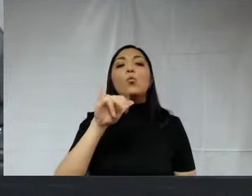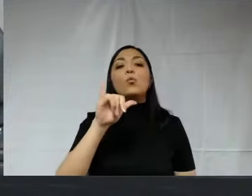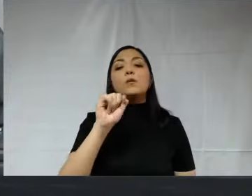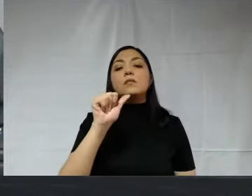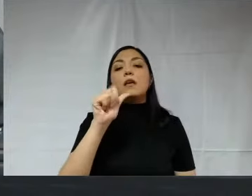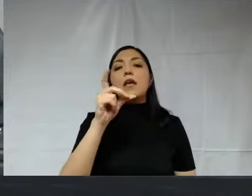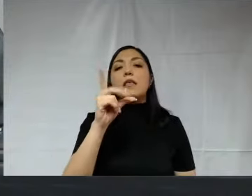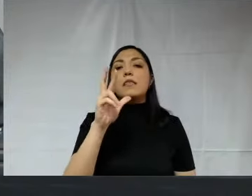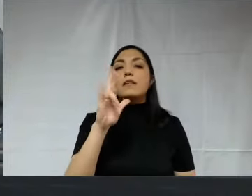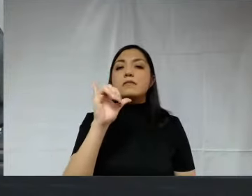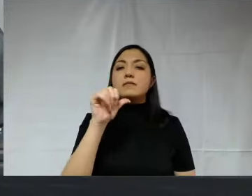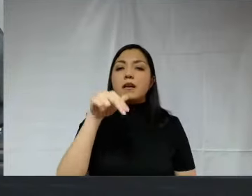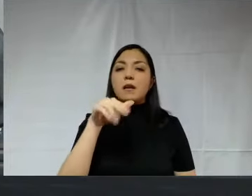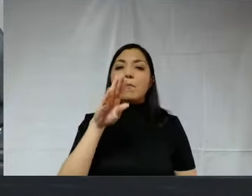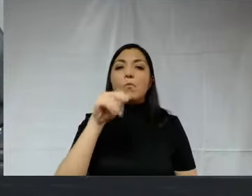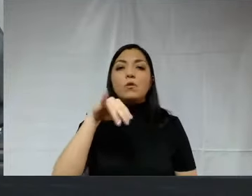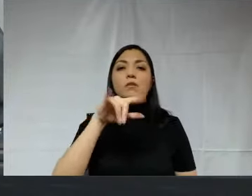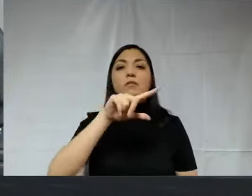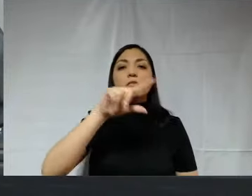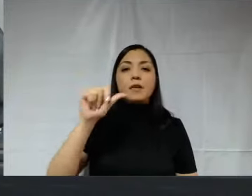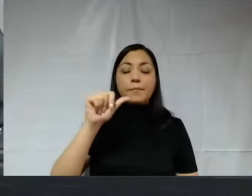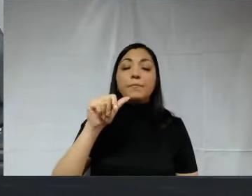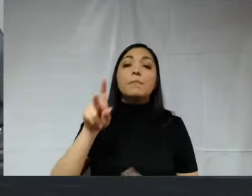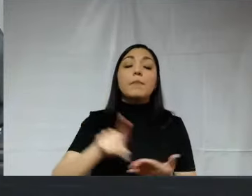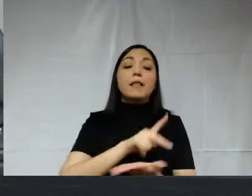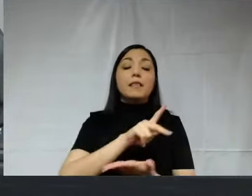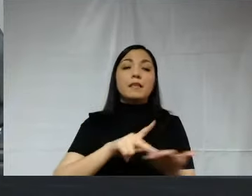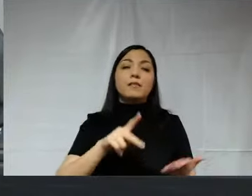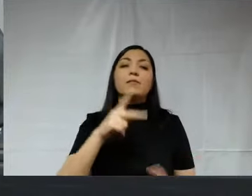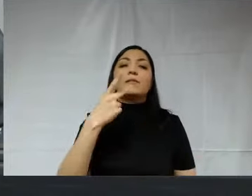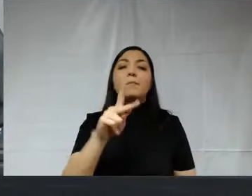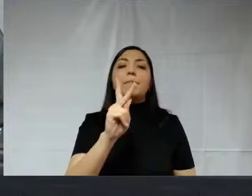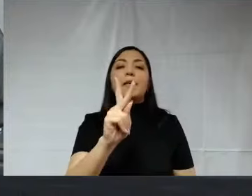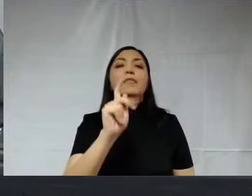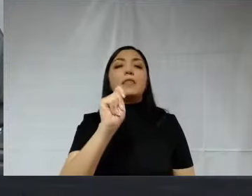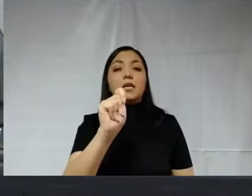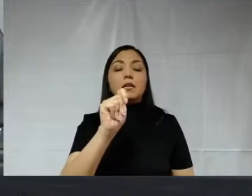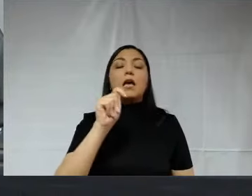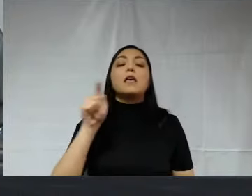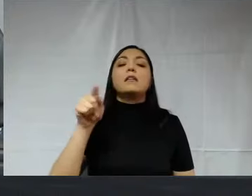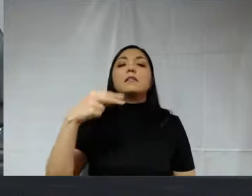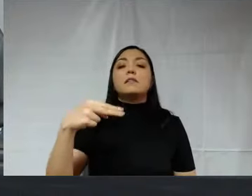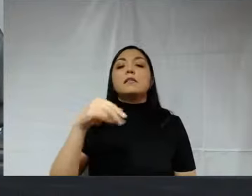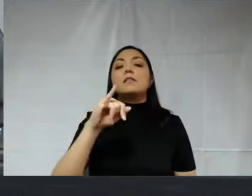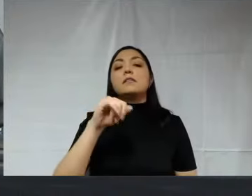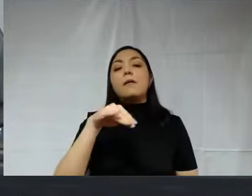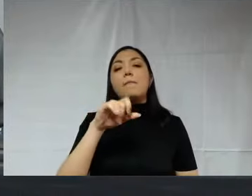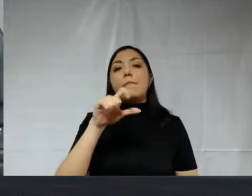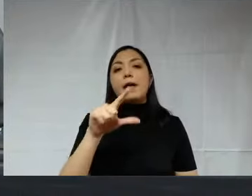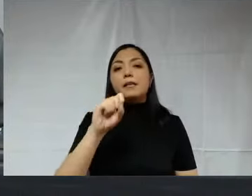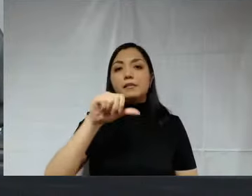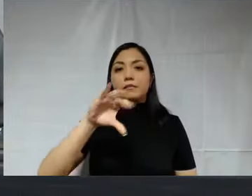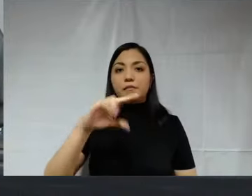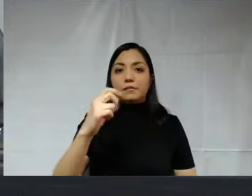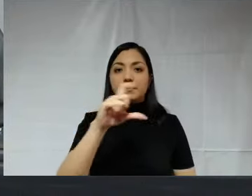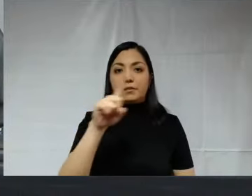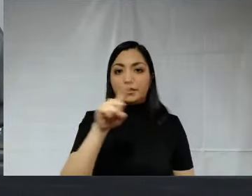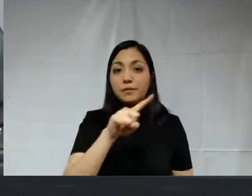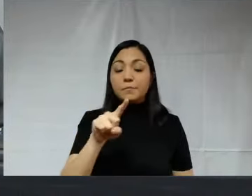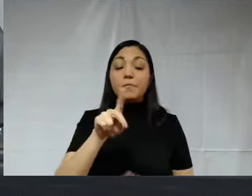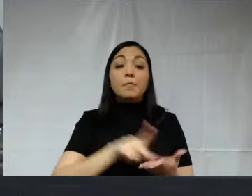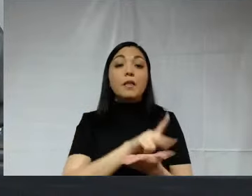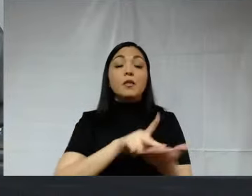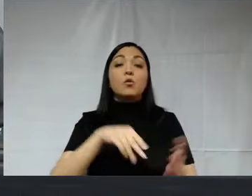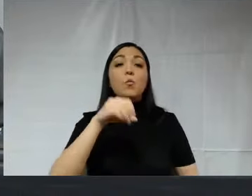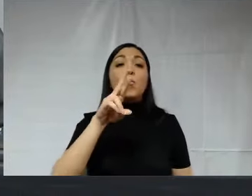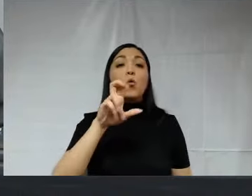Ismael Sánchez González por el partido político morena Jorge mendoza Ruiz por el partido